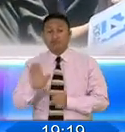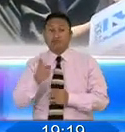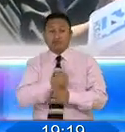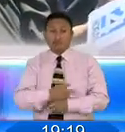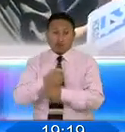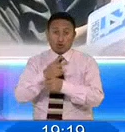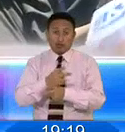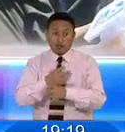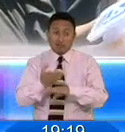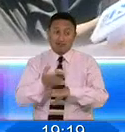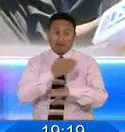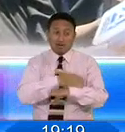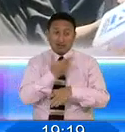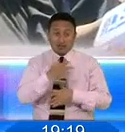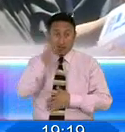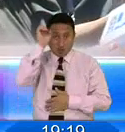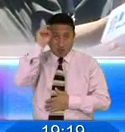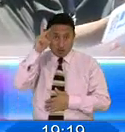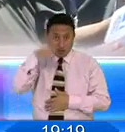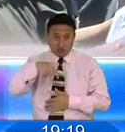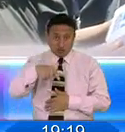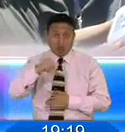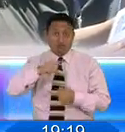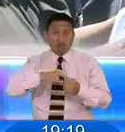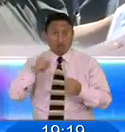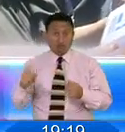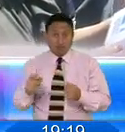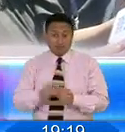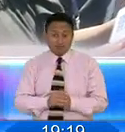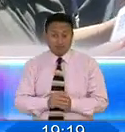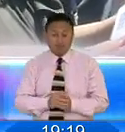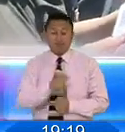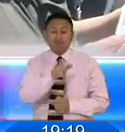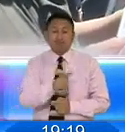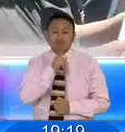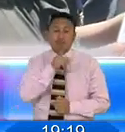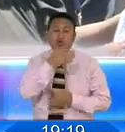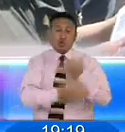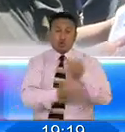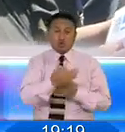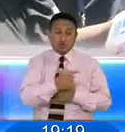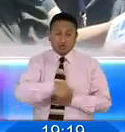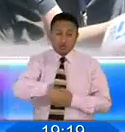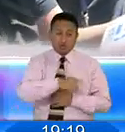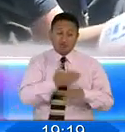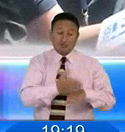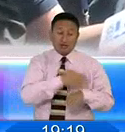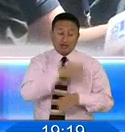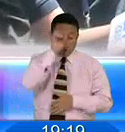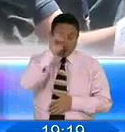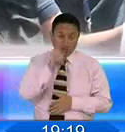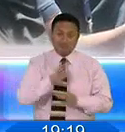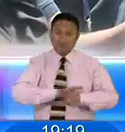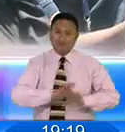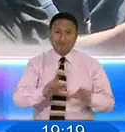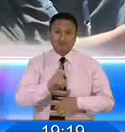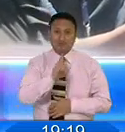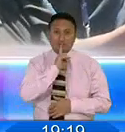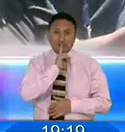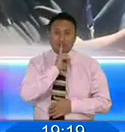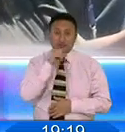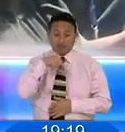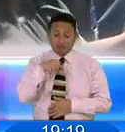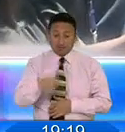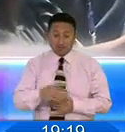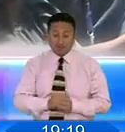que ya han emitido un juicio de valor. Quienes me van a juzgar no tienen que haber adelantado un criterio. Si ya me han condenado,